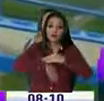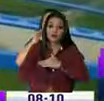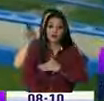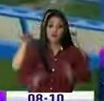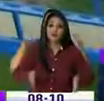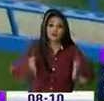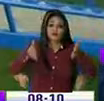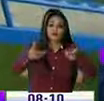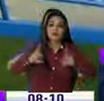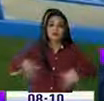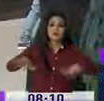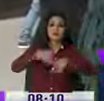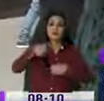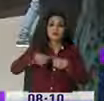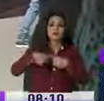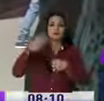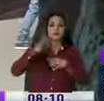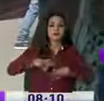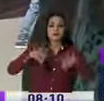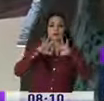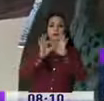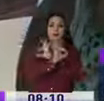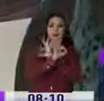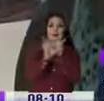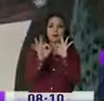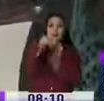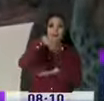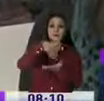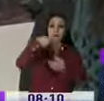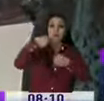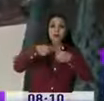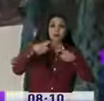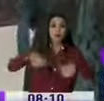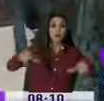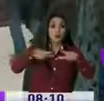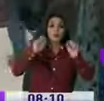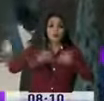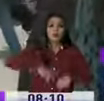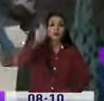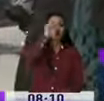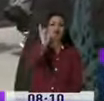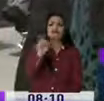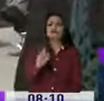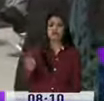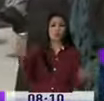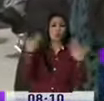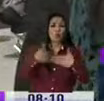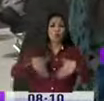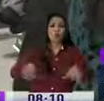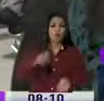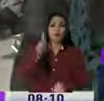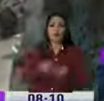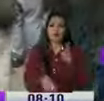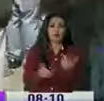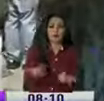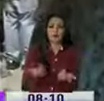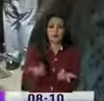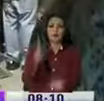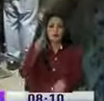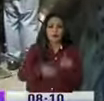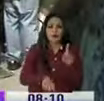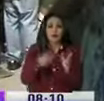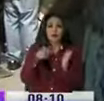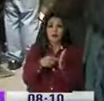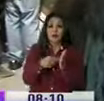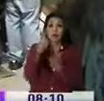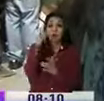en especial del casco colonial. El centro histórico no es un área en la cual se pueda hacer graffiti artístico. El costo